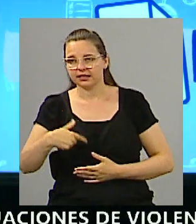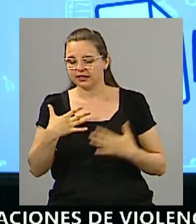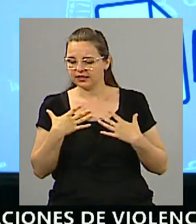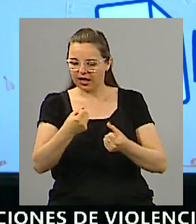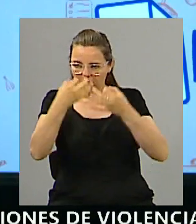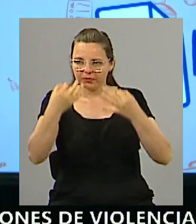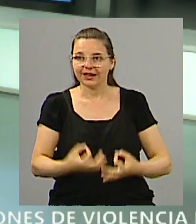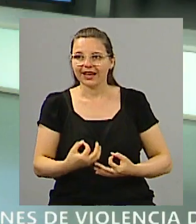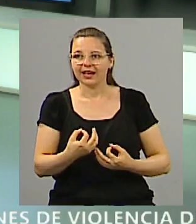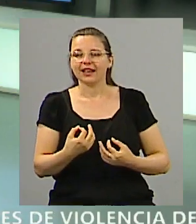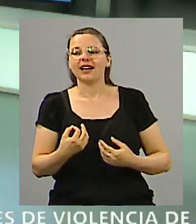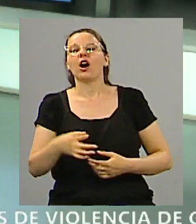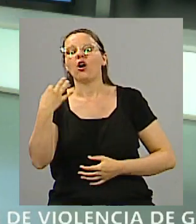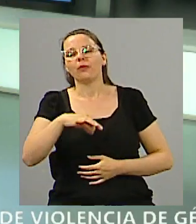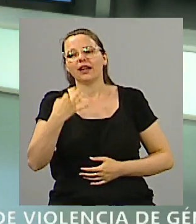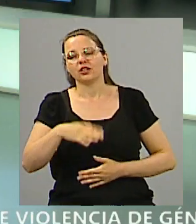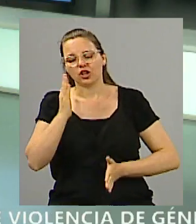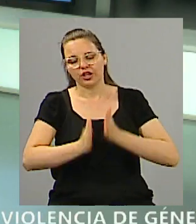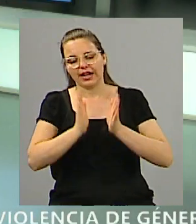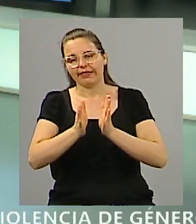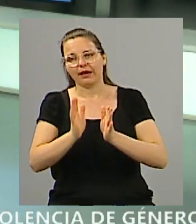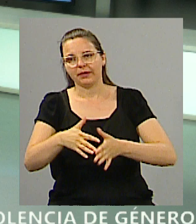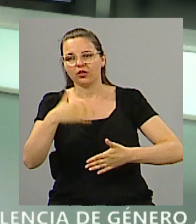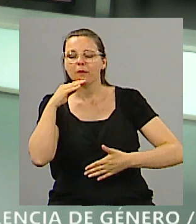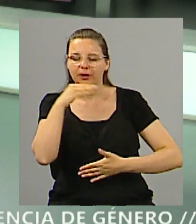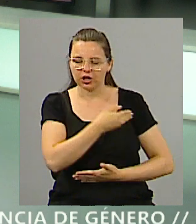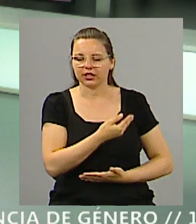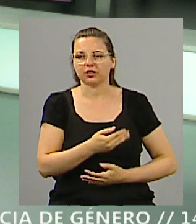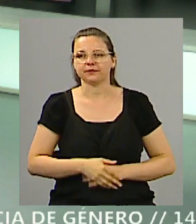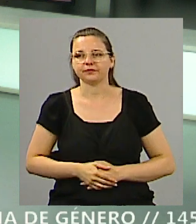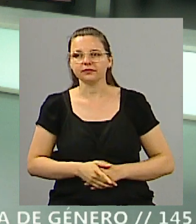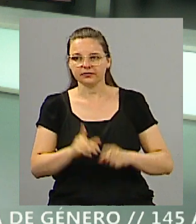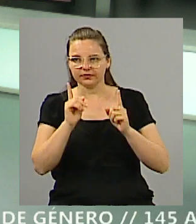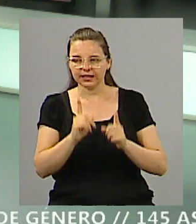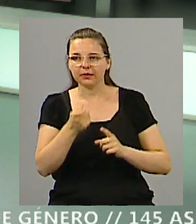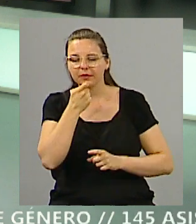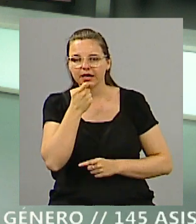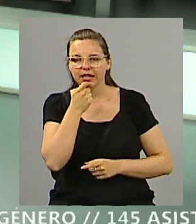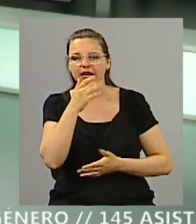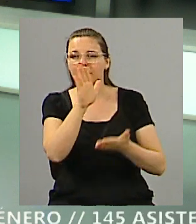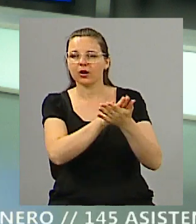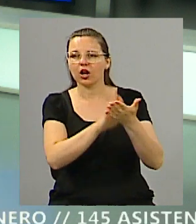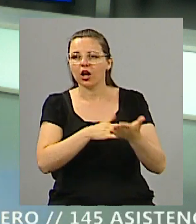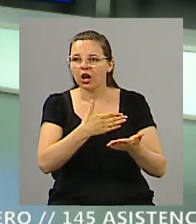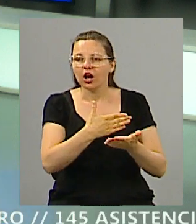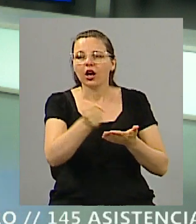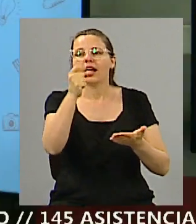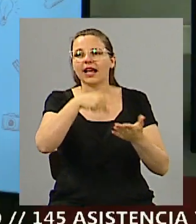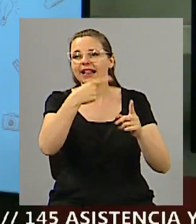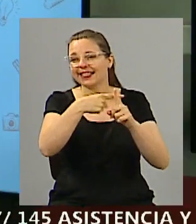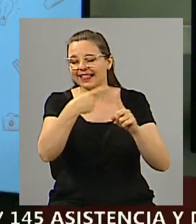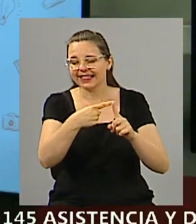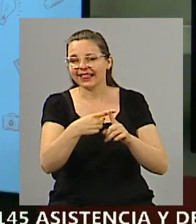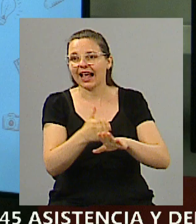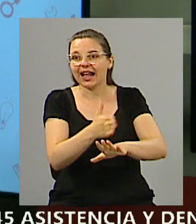persona haga el tratamiento. Y lo que vos dijiste recién, tenga el diagnóstico temprano. Sí. Eso es muy importante. Hoy hablaba